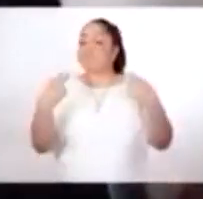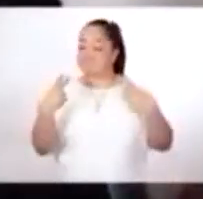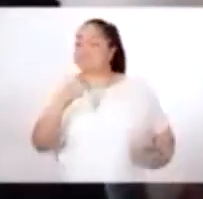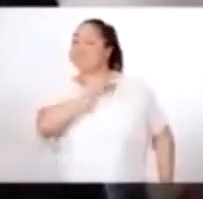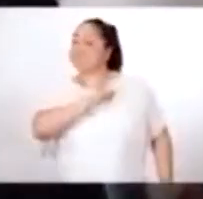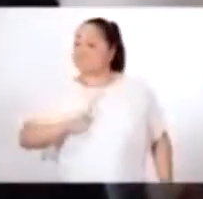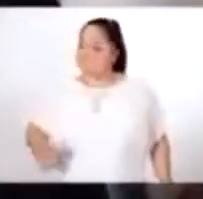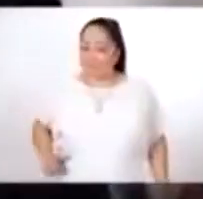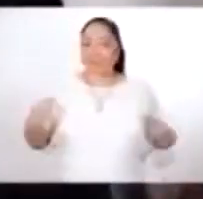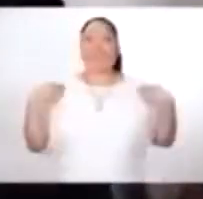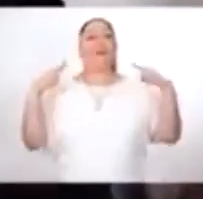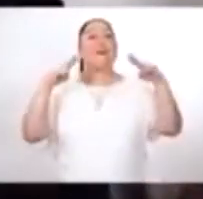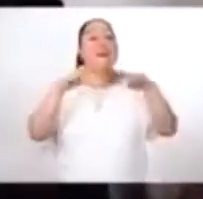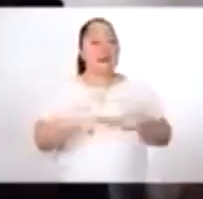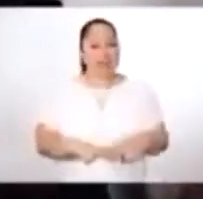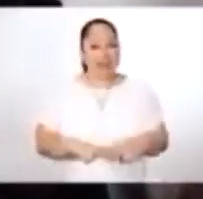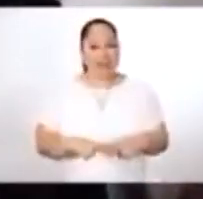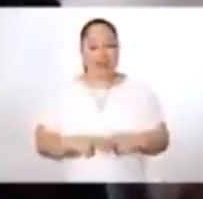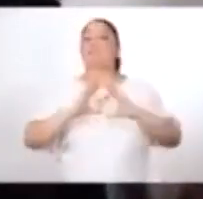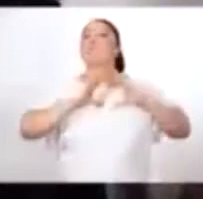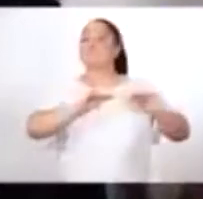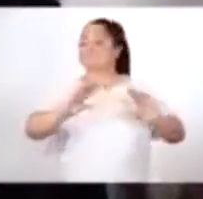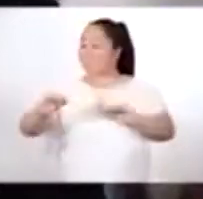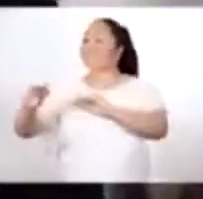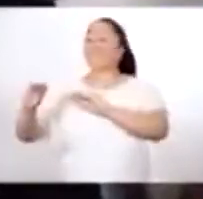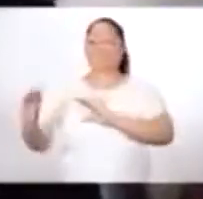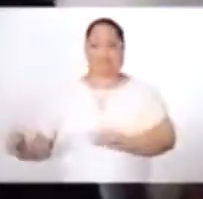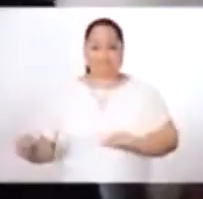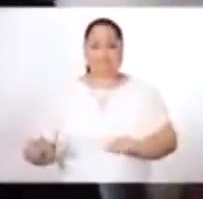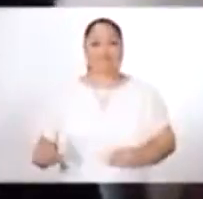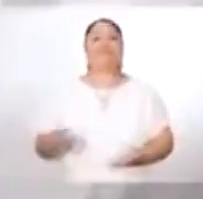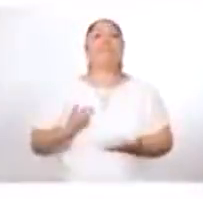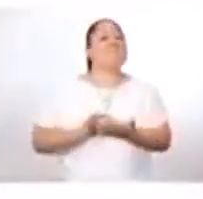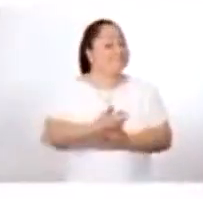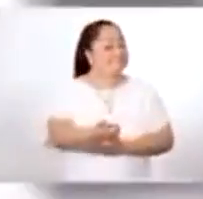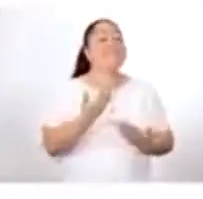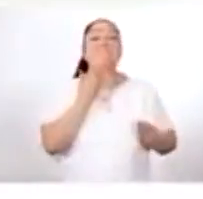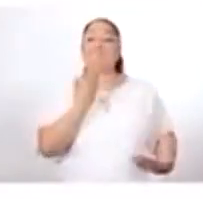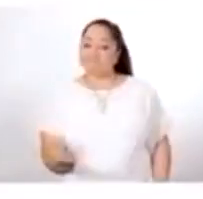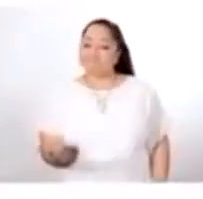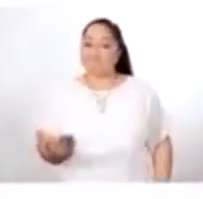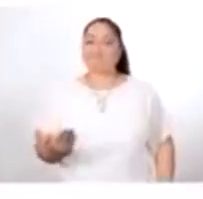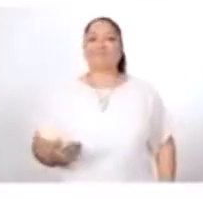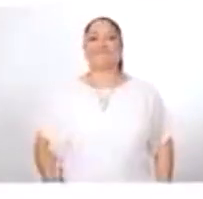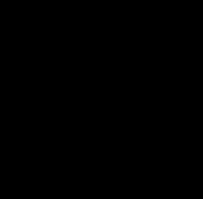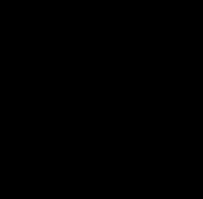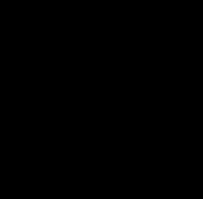gorgojo, y aprovecho para pedirles que dejen de decirme el manchado o el queso de puerco.